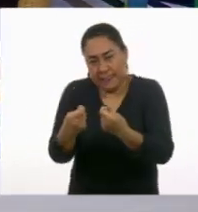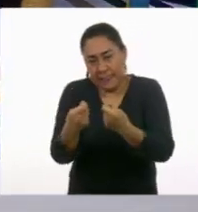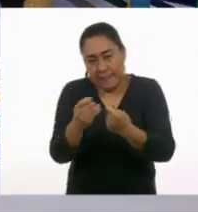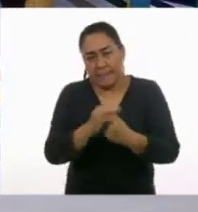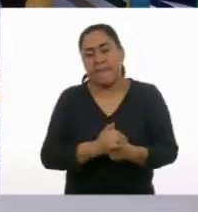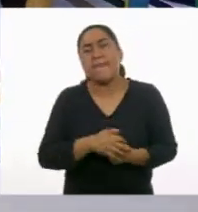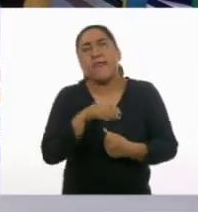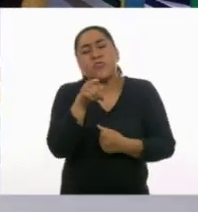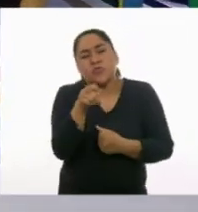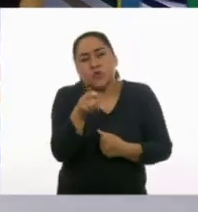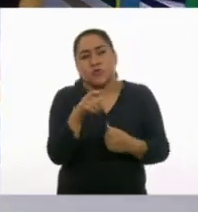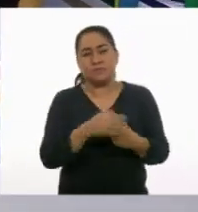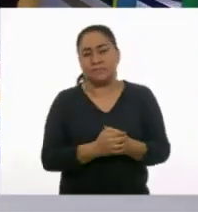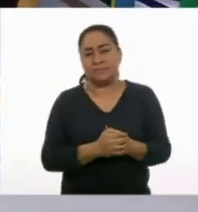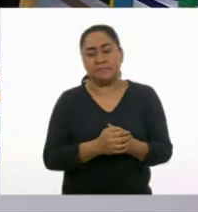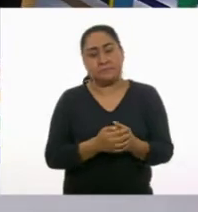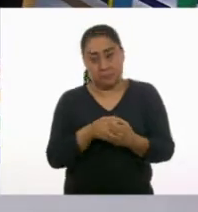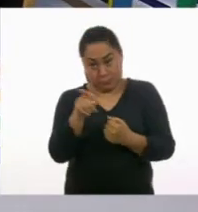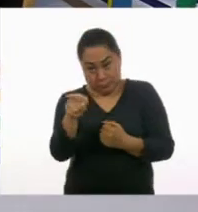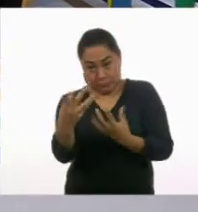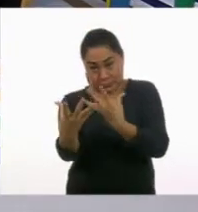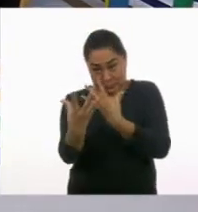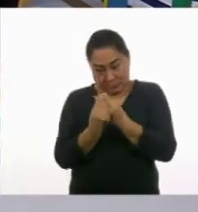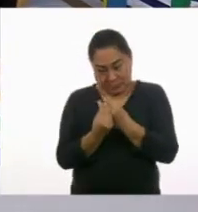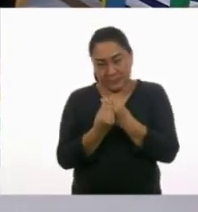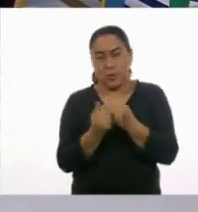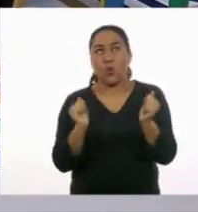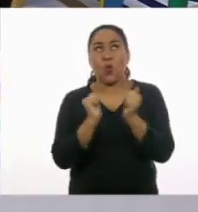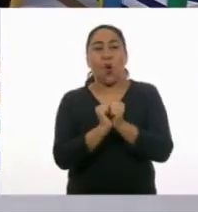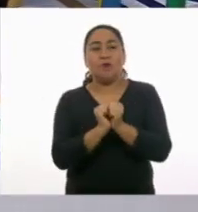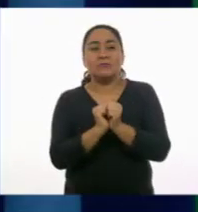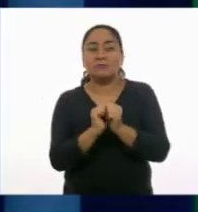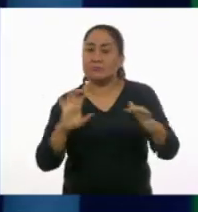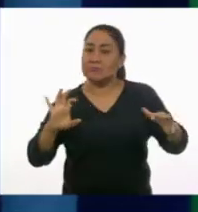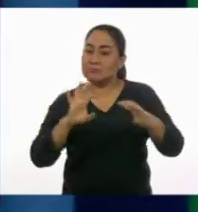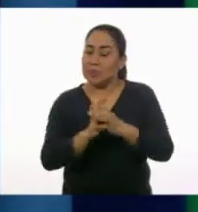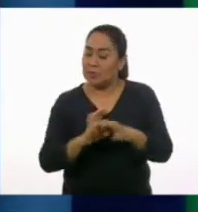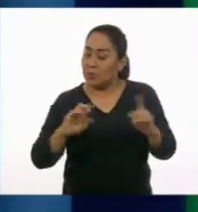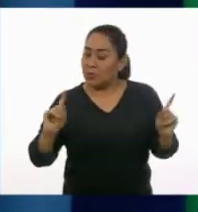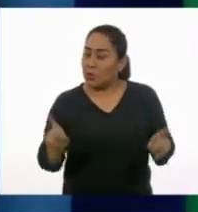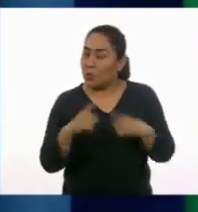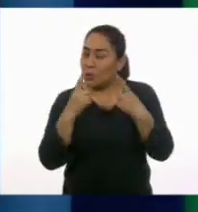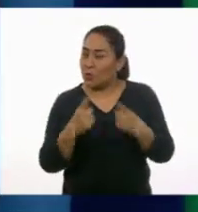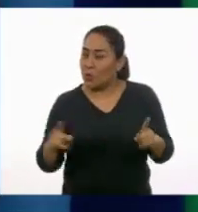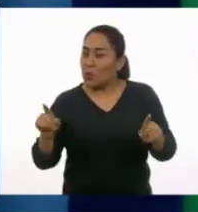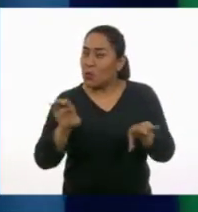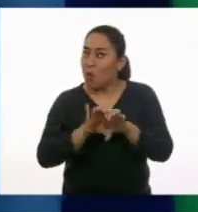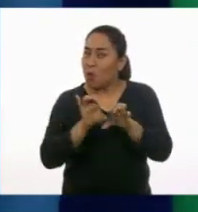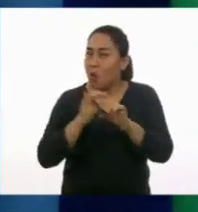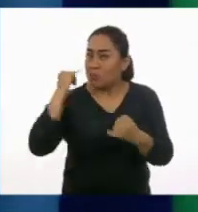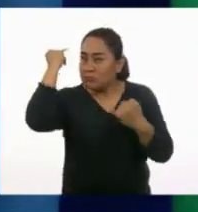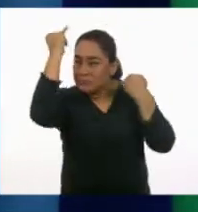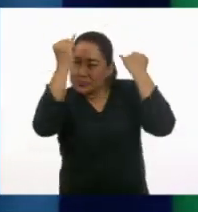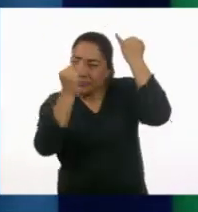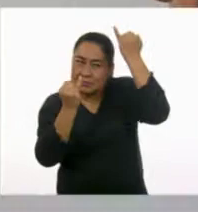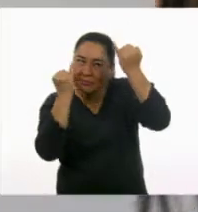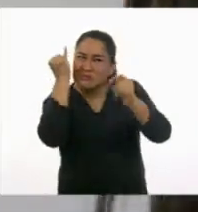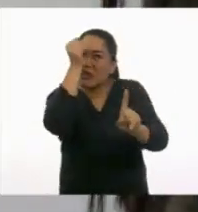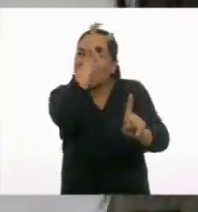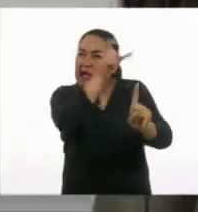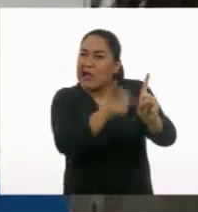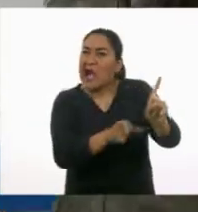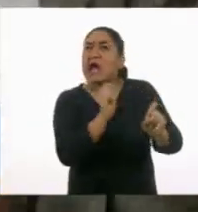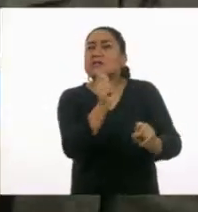vayas construyendo conmigo, ¿sí?, musicalmente a este personaje. ¿Sí? Este personaje